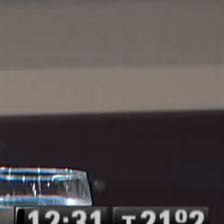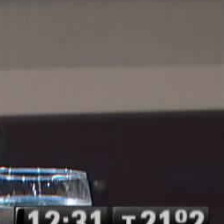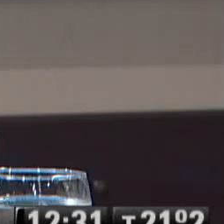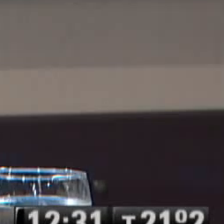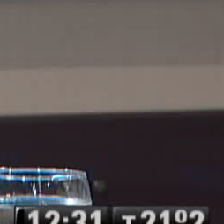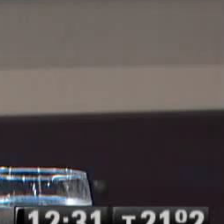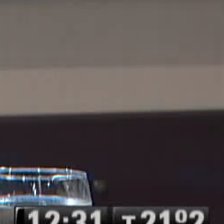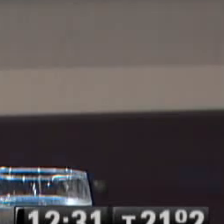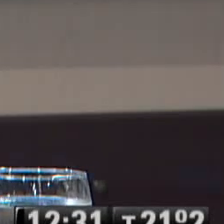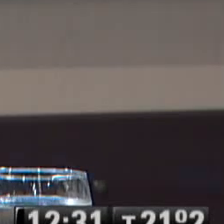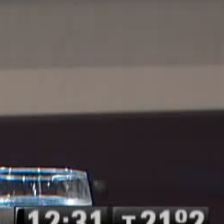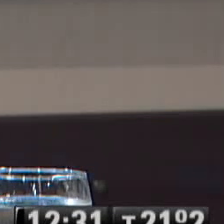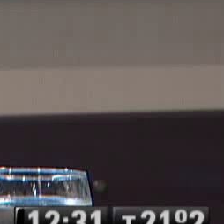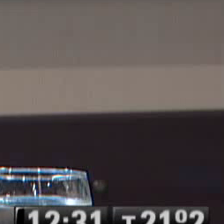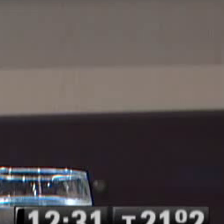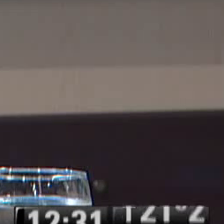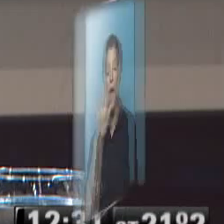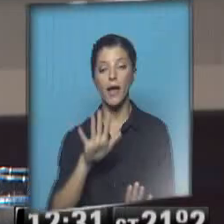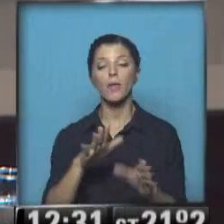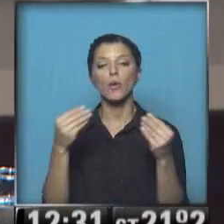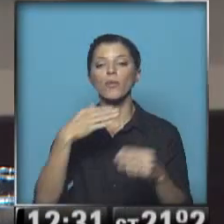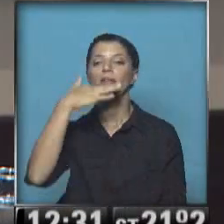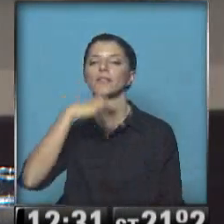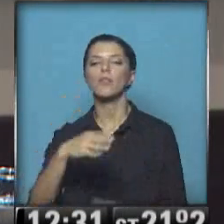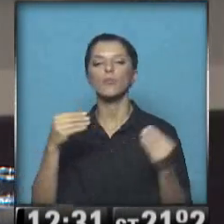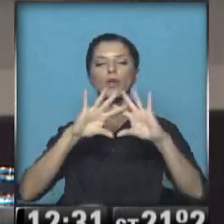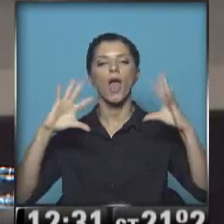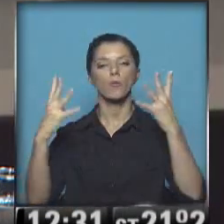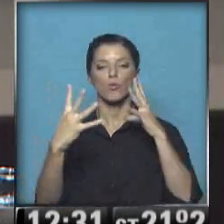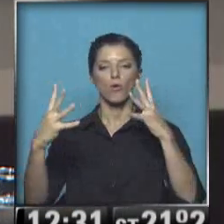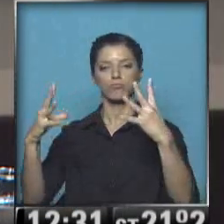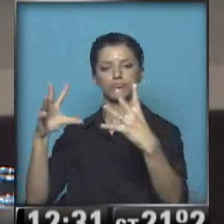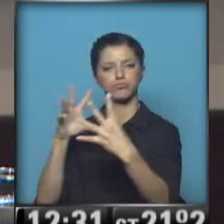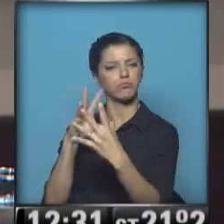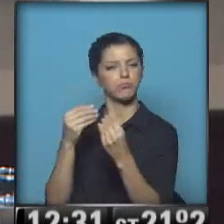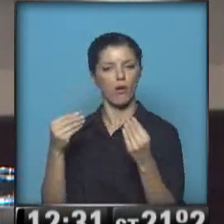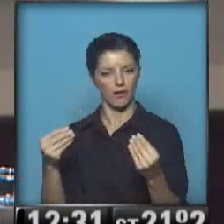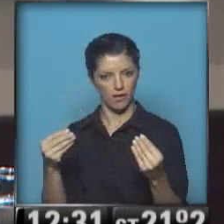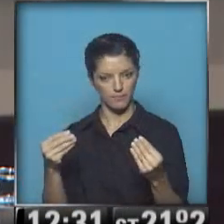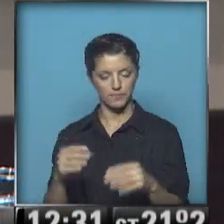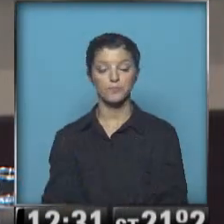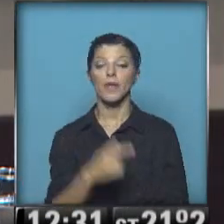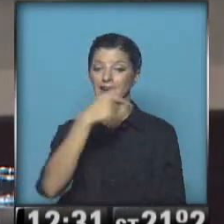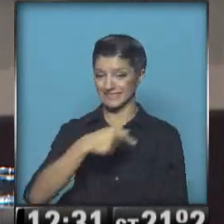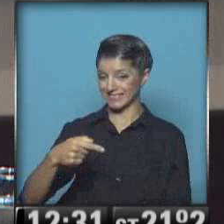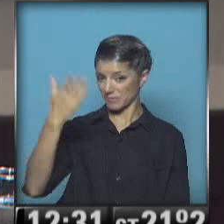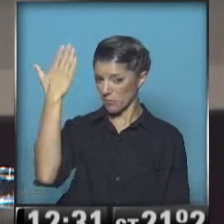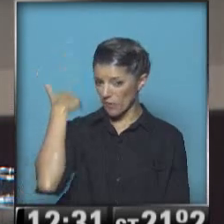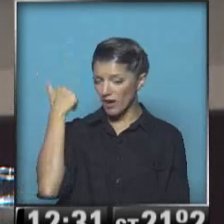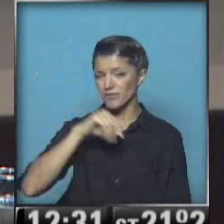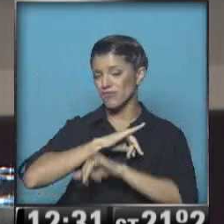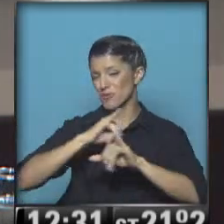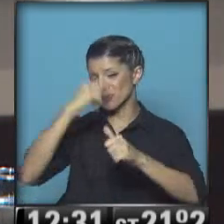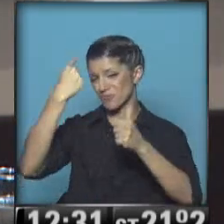Buenas tardes como todos los sábados estamos aquí con ustedes para tratar de comprender cómo Y por qué el mundo gira al revés una semana con mucha